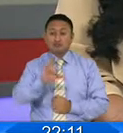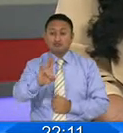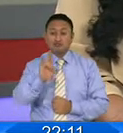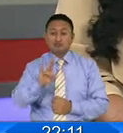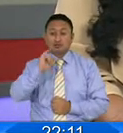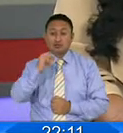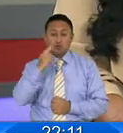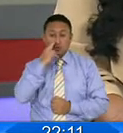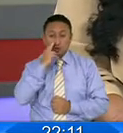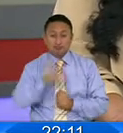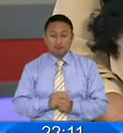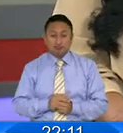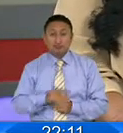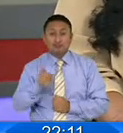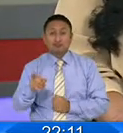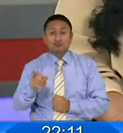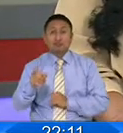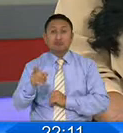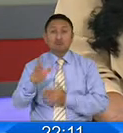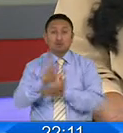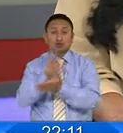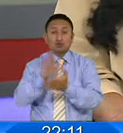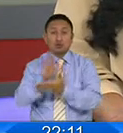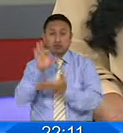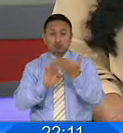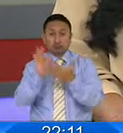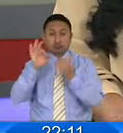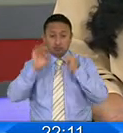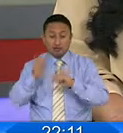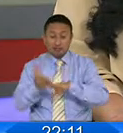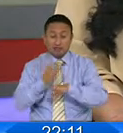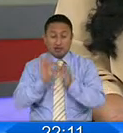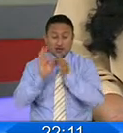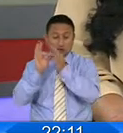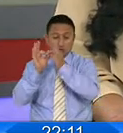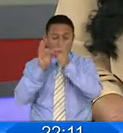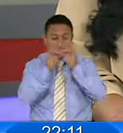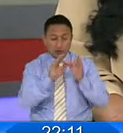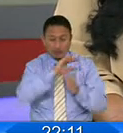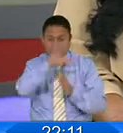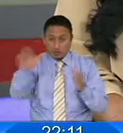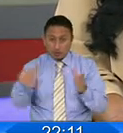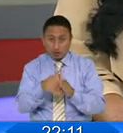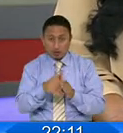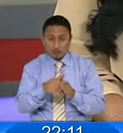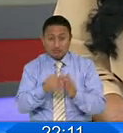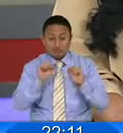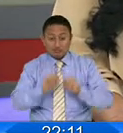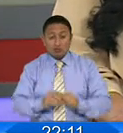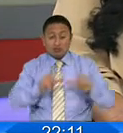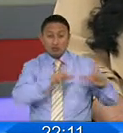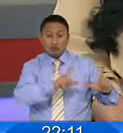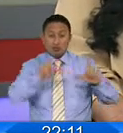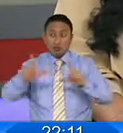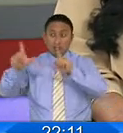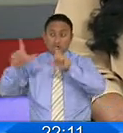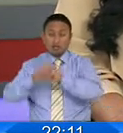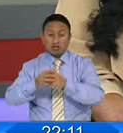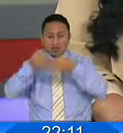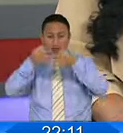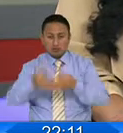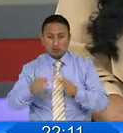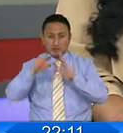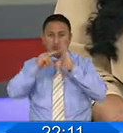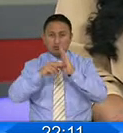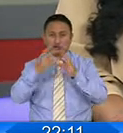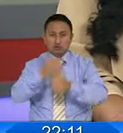las instituciones autorizadas han sido adecuadas con infraestructura y señalética para garantizar el cumplimiento de los